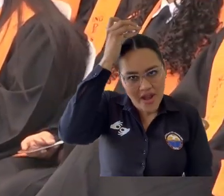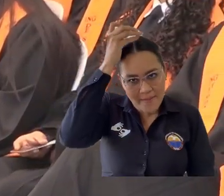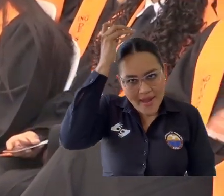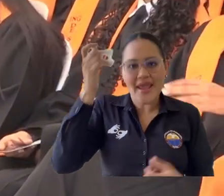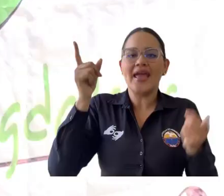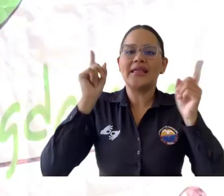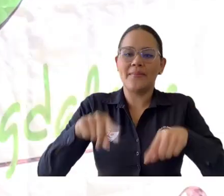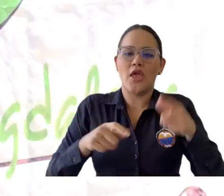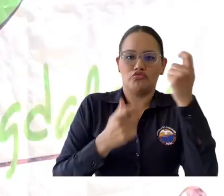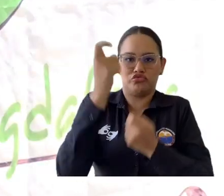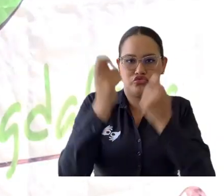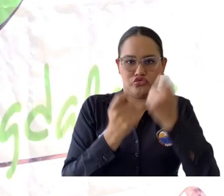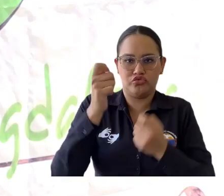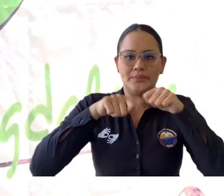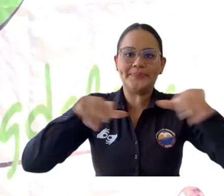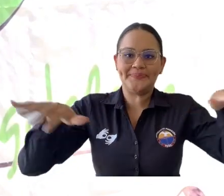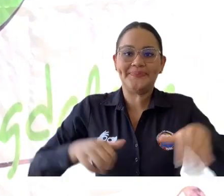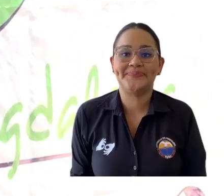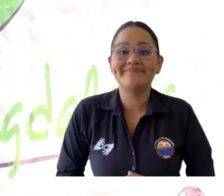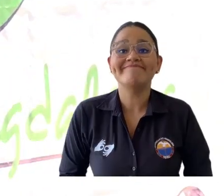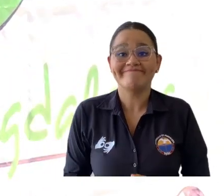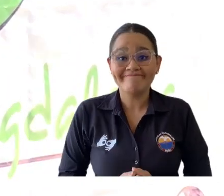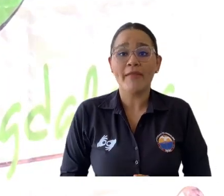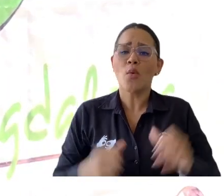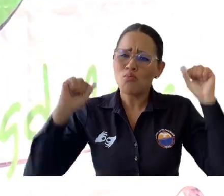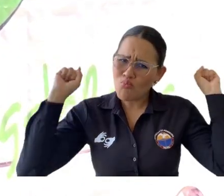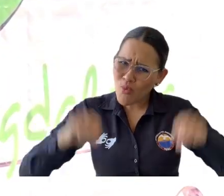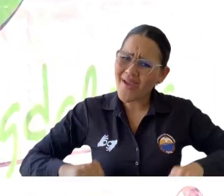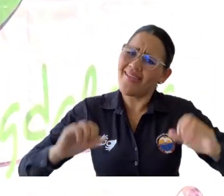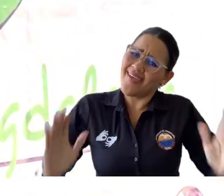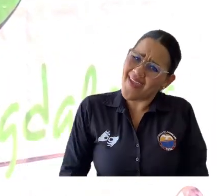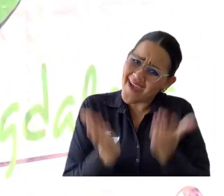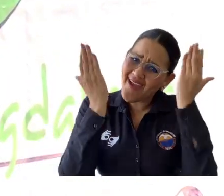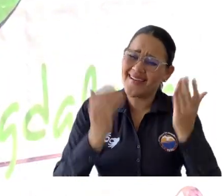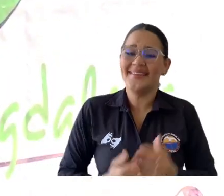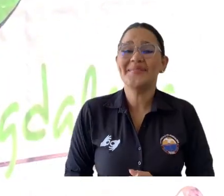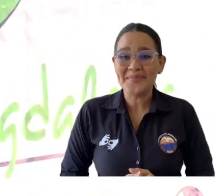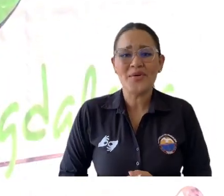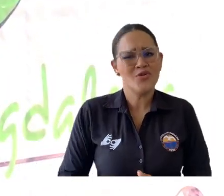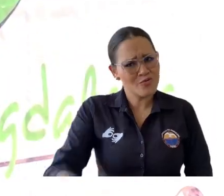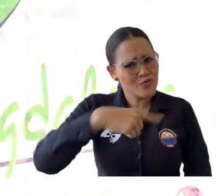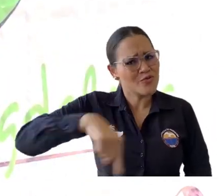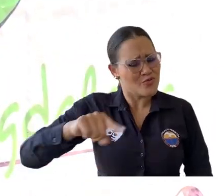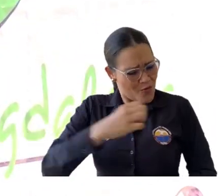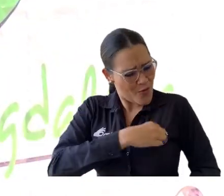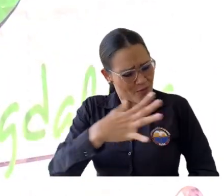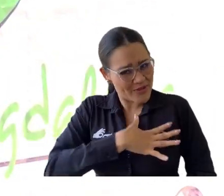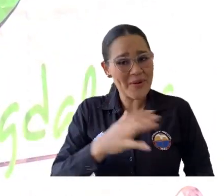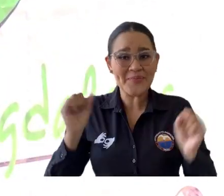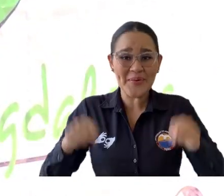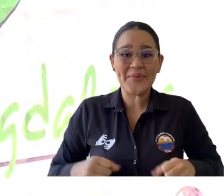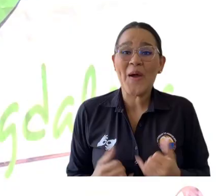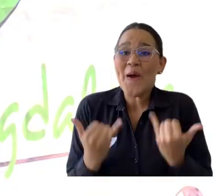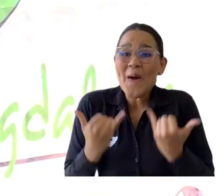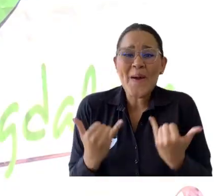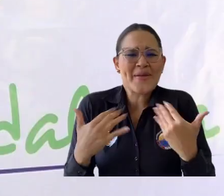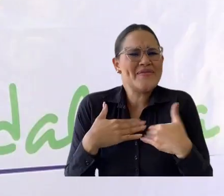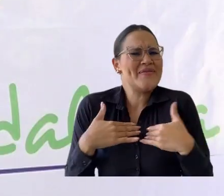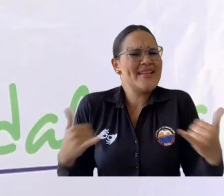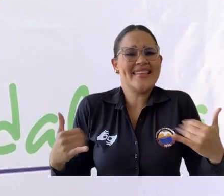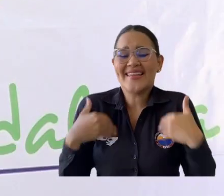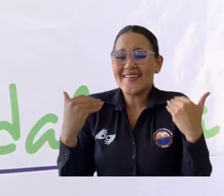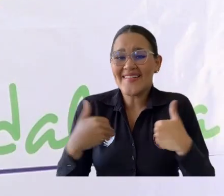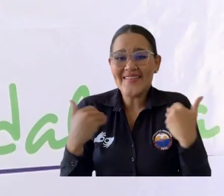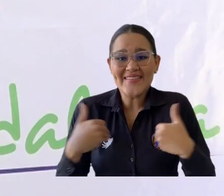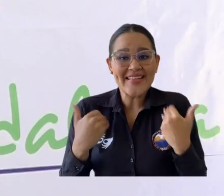y enfermería. Nada es imposible, aquí estamos nosotros que somos una muestra de perseverancia y que siempre tenemos nuevas oportunidades. Hoy